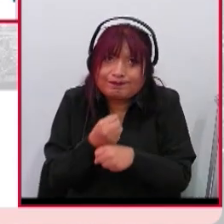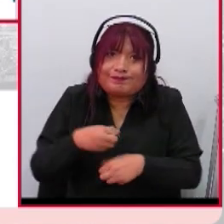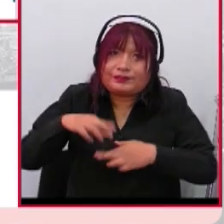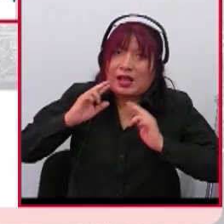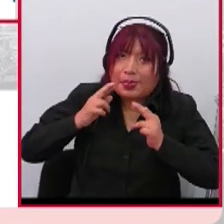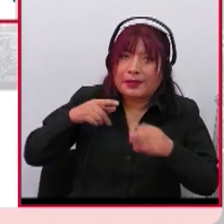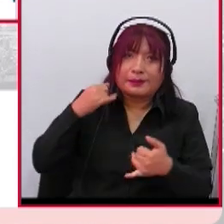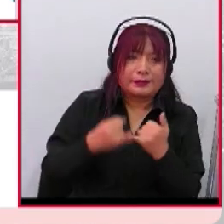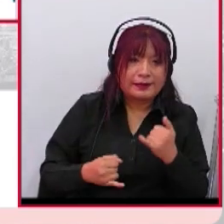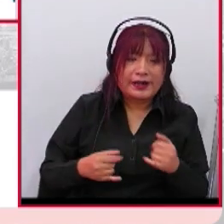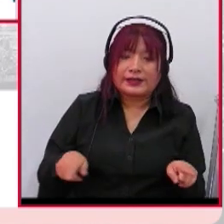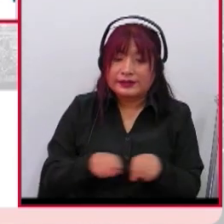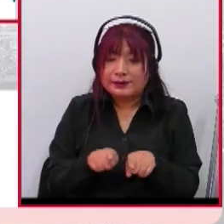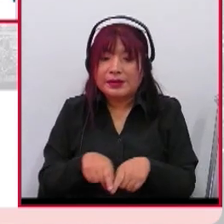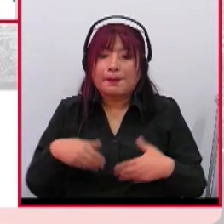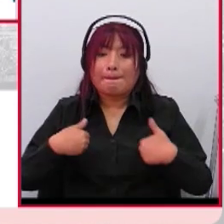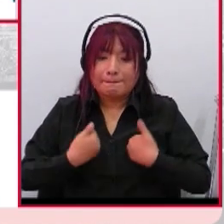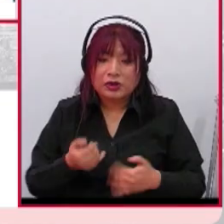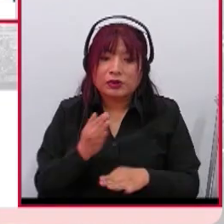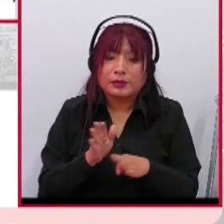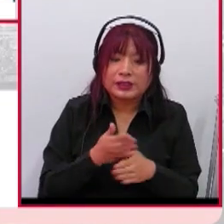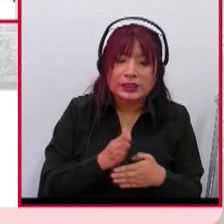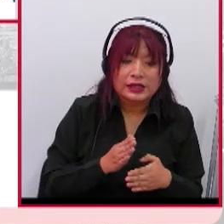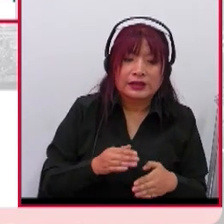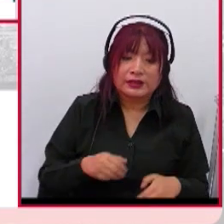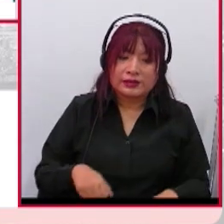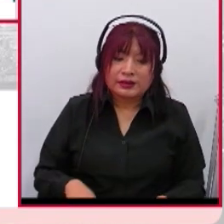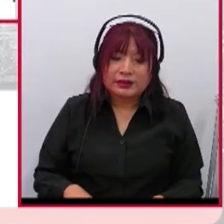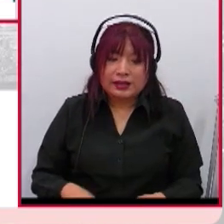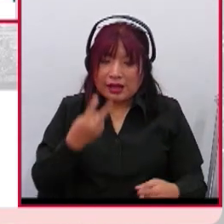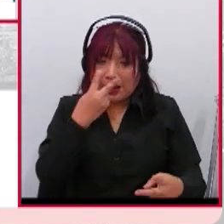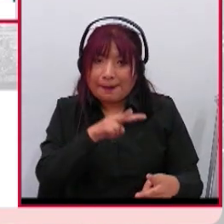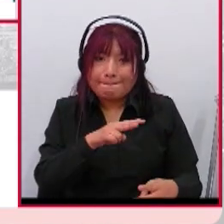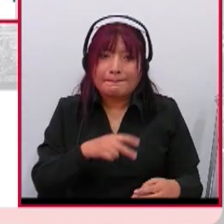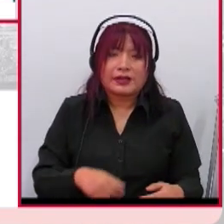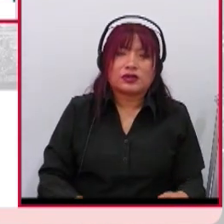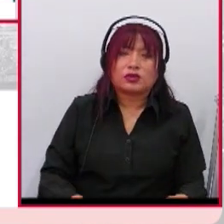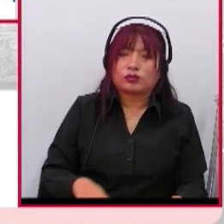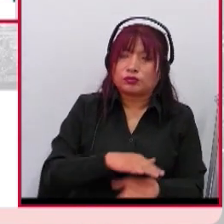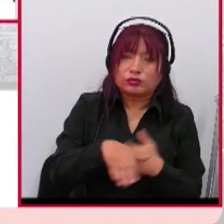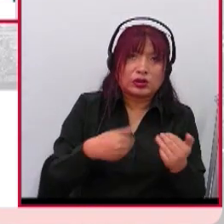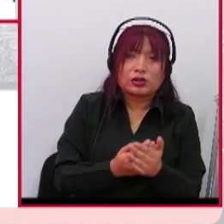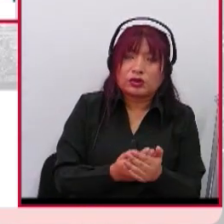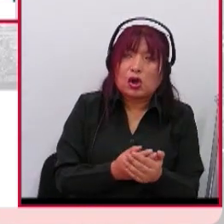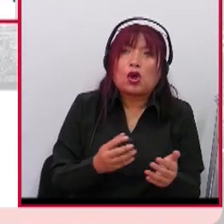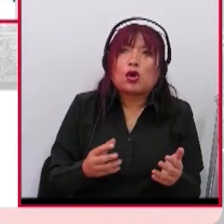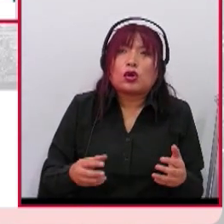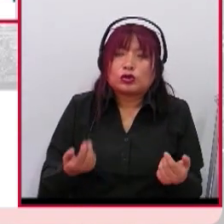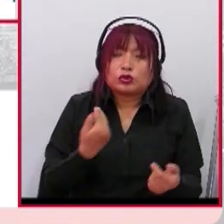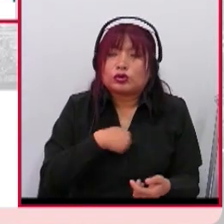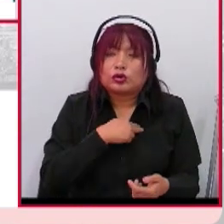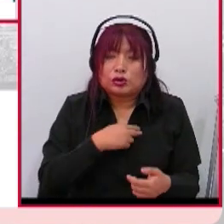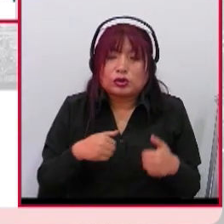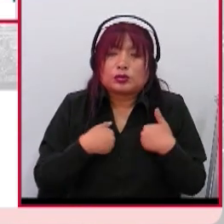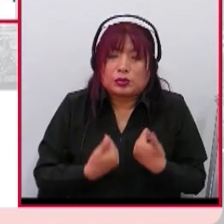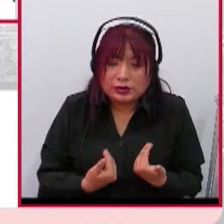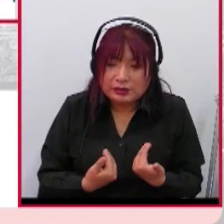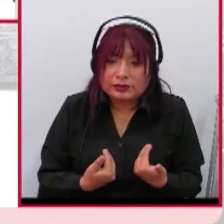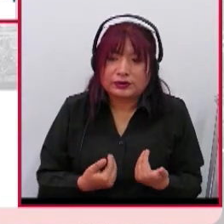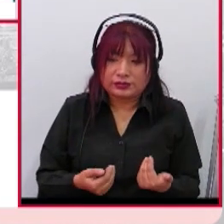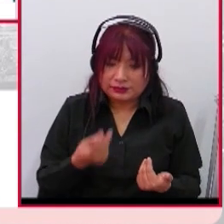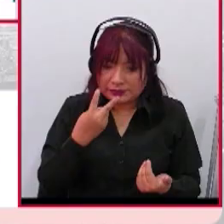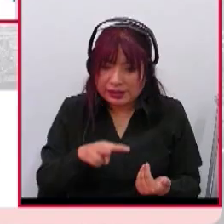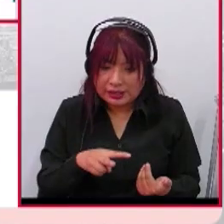Conclusiones que les puedo compartir: la visión estratégica temprana de cómo abordamos